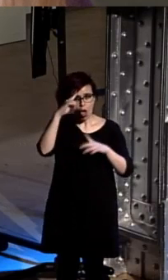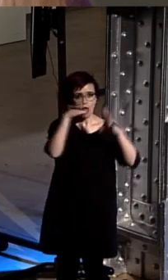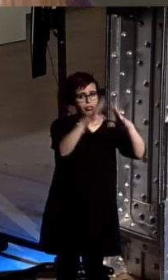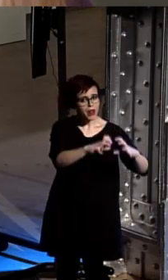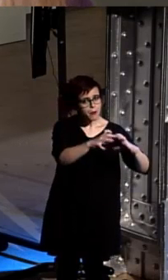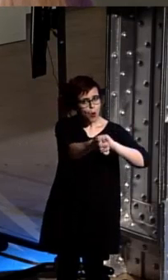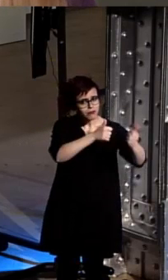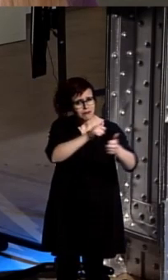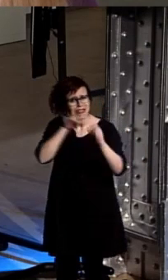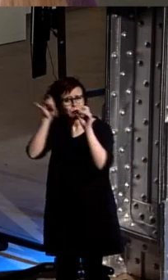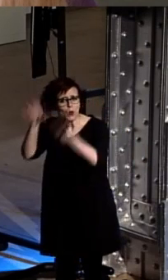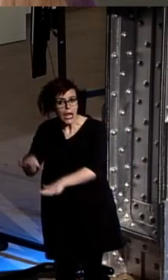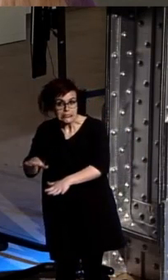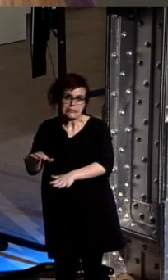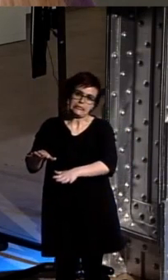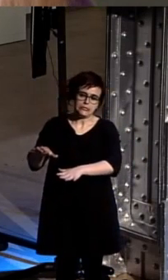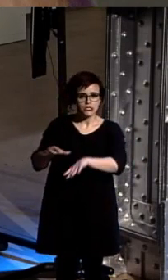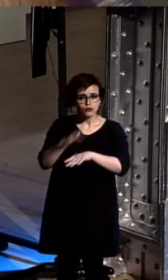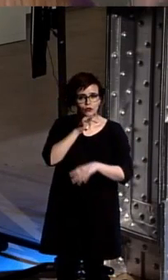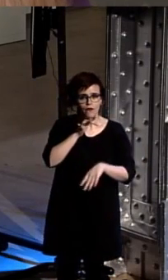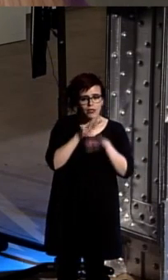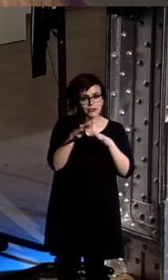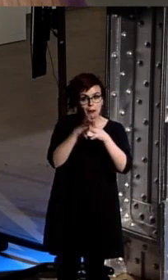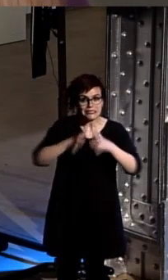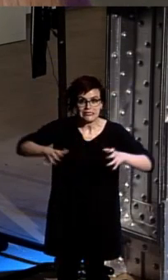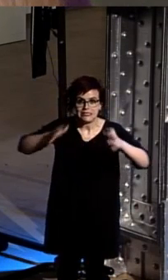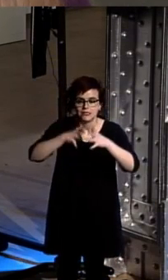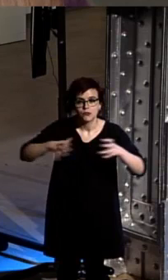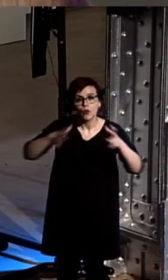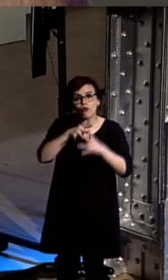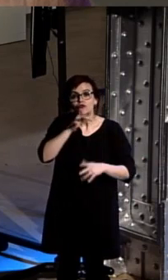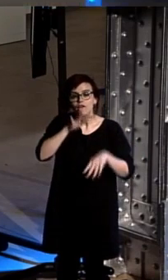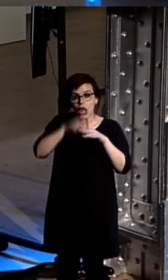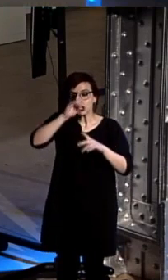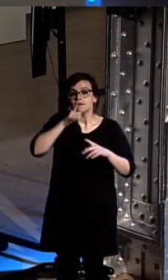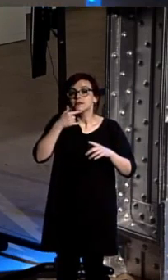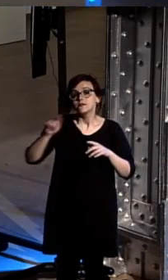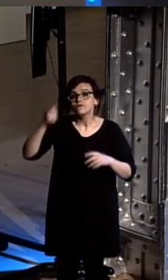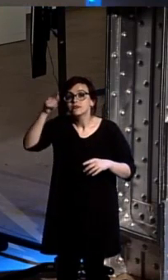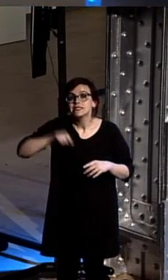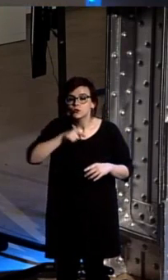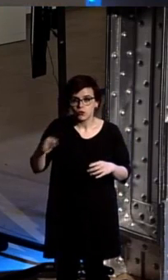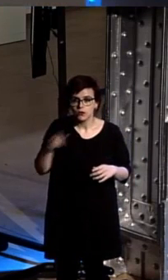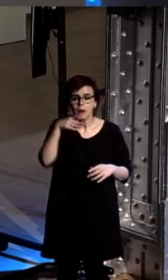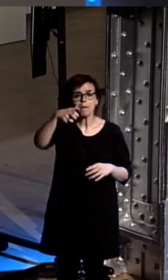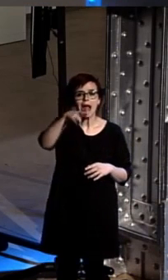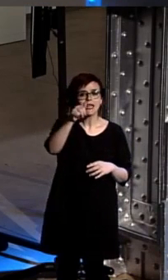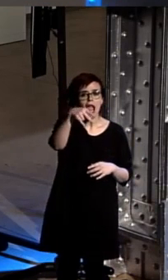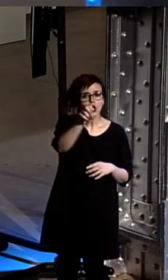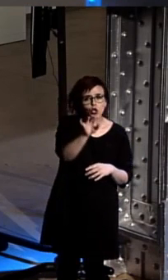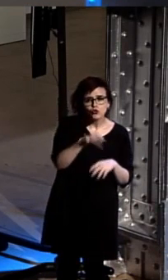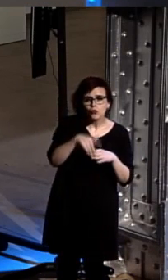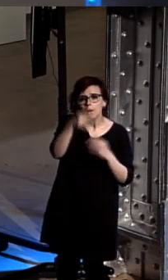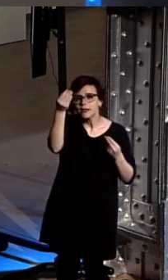humano, sigue siendo una de las ambiciones que no se sabe si se conseguirá o no, o cuándo se conseguirá. Mariano, ¿tú crees que será